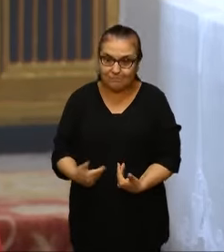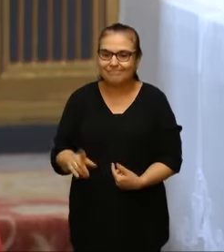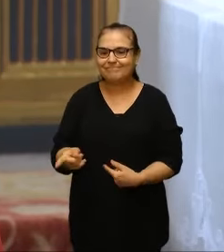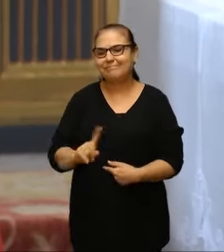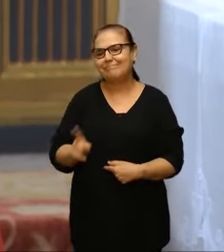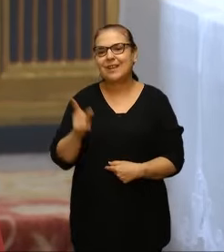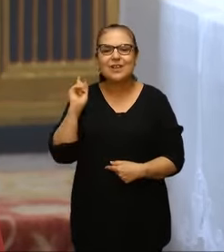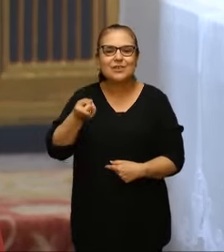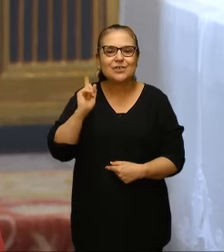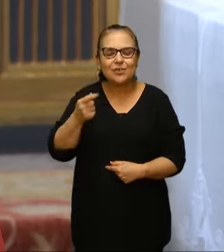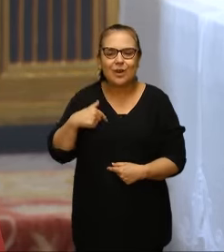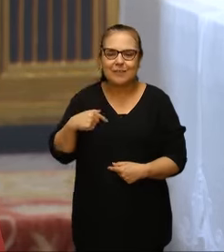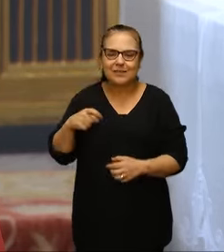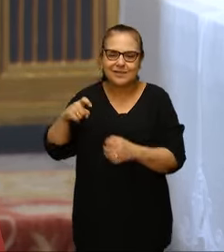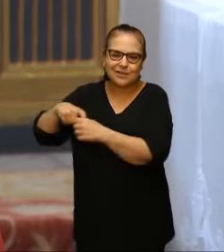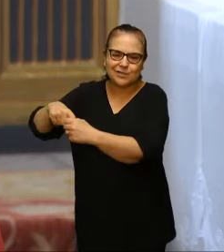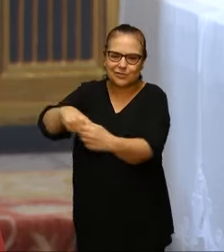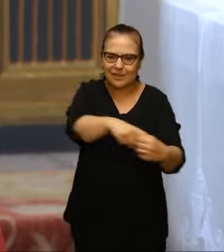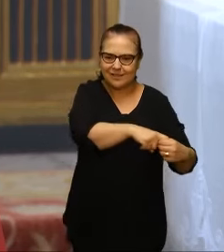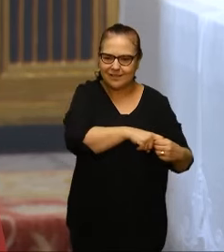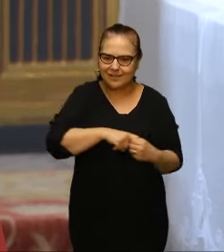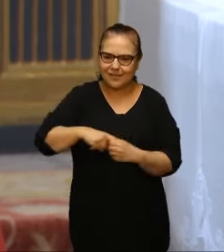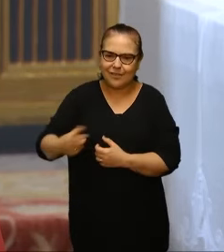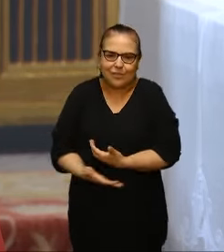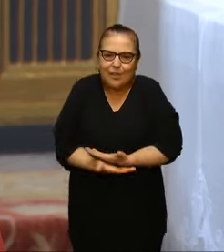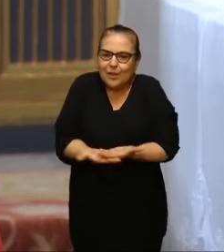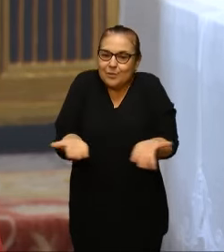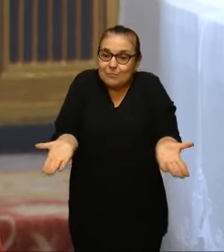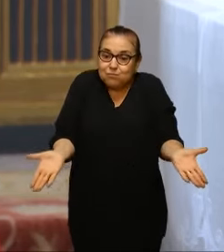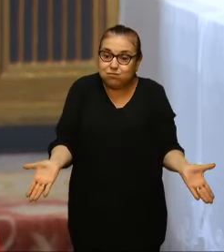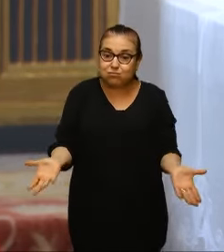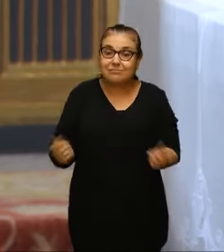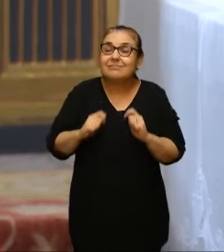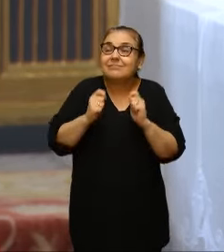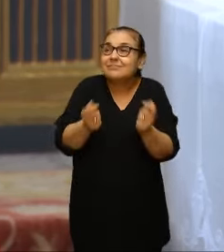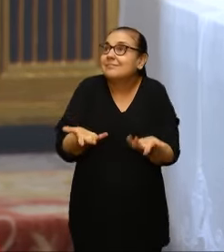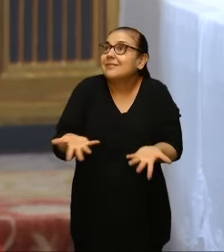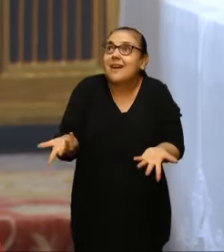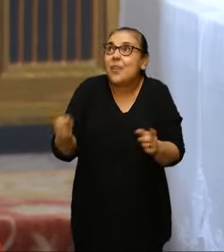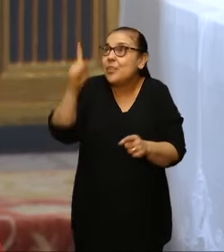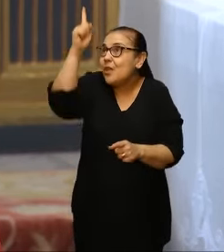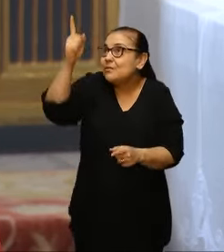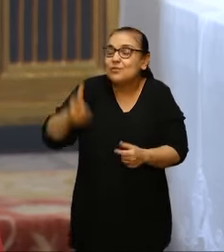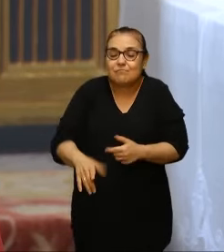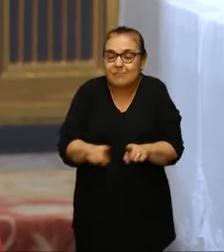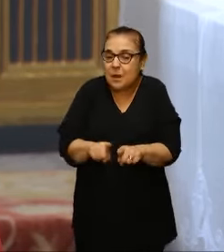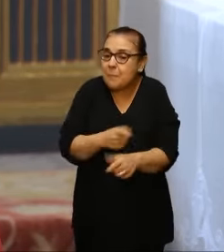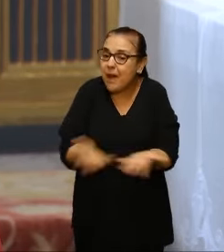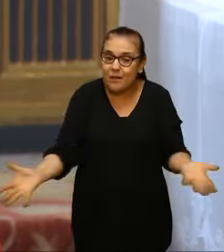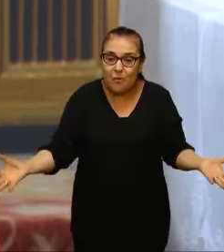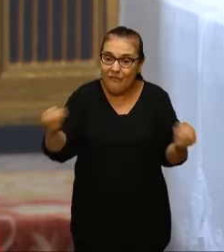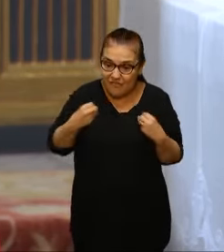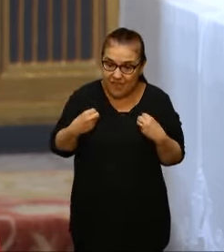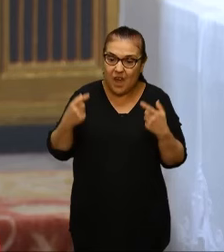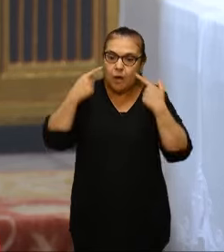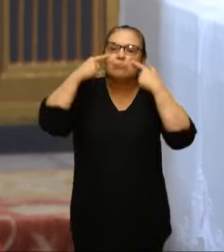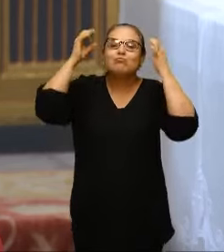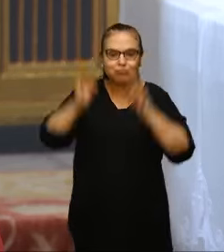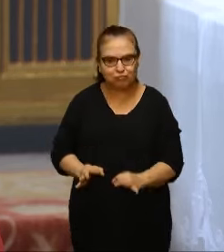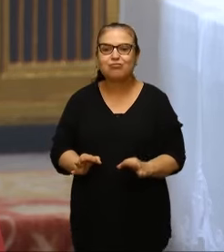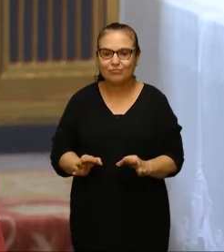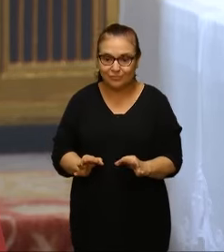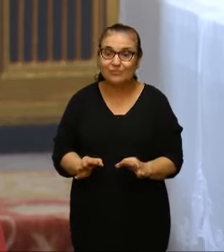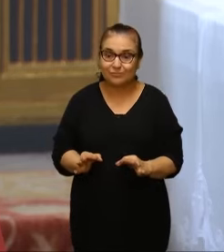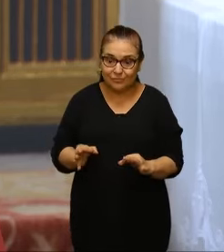vive en solidaridad y apertura a los demás, dándose a Dios y al hermano, tiene vida auténtica y